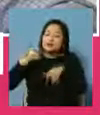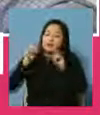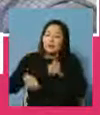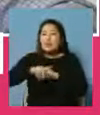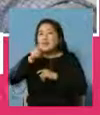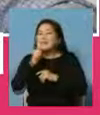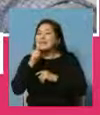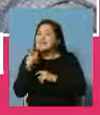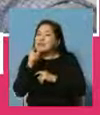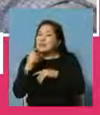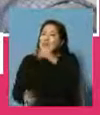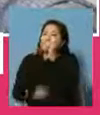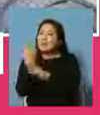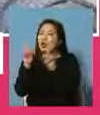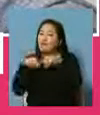en un laboratorio?